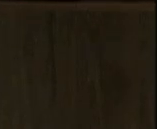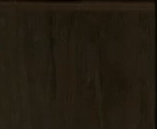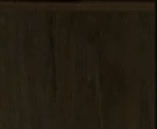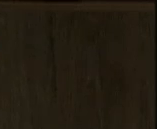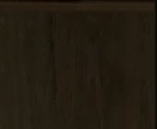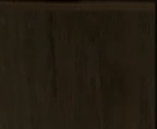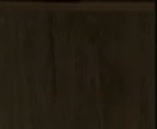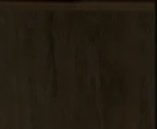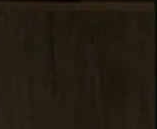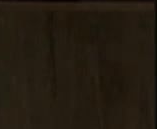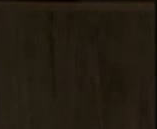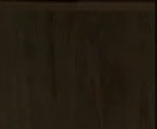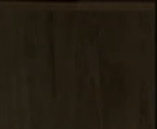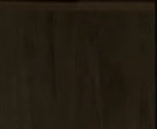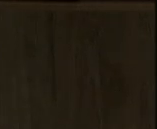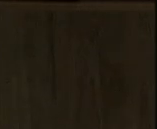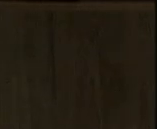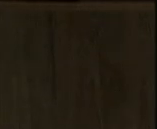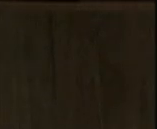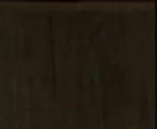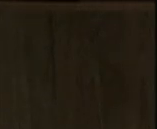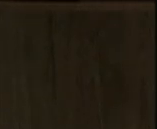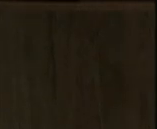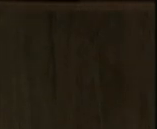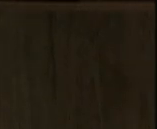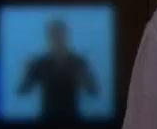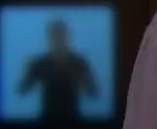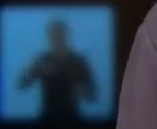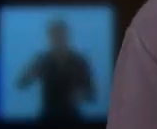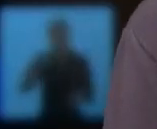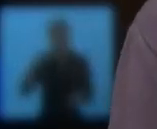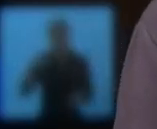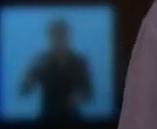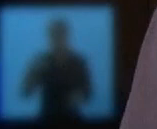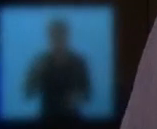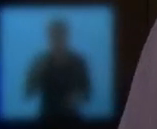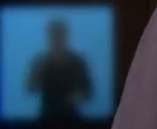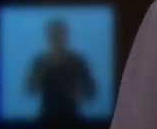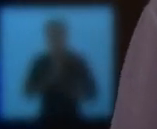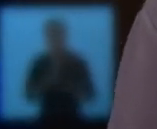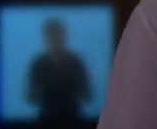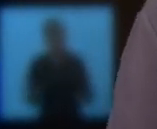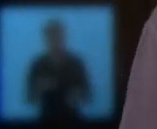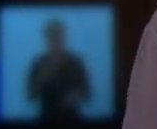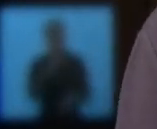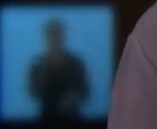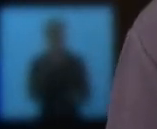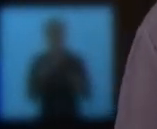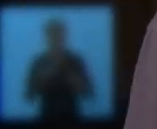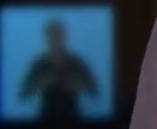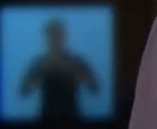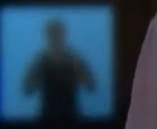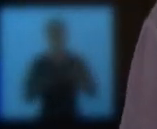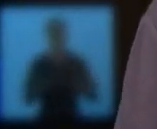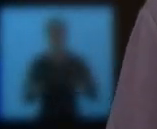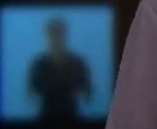política también que después hace el mismo ciudadano a través de lo que ve en las redes sociales. Sin lugar a dudas. Y cómo se capturan esos momentos,